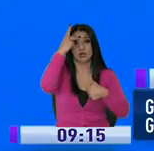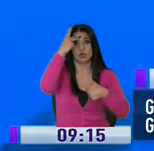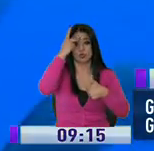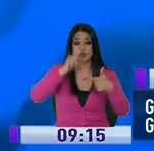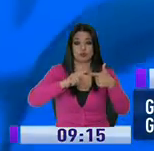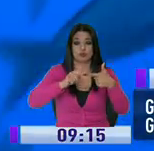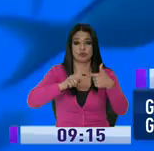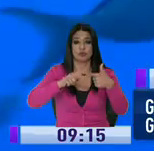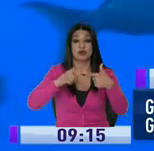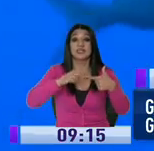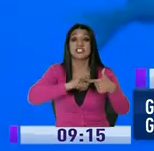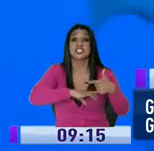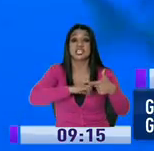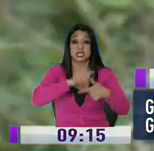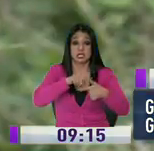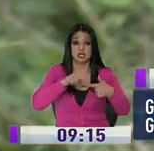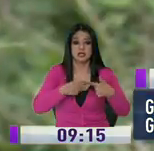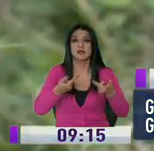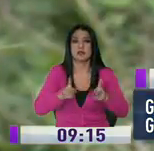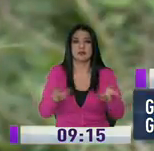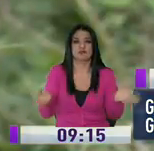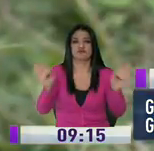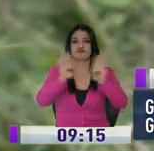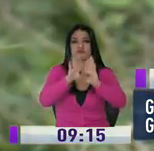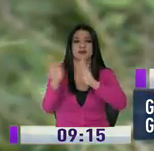Isla de Pascua en Chile también se han cerrado